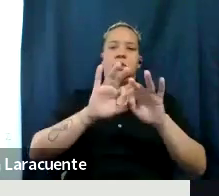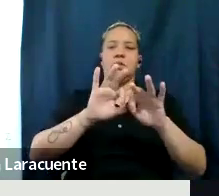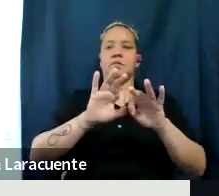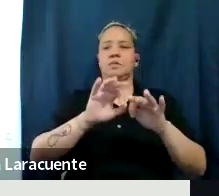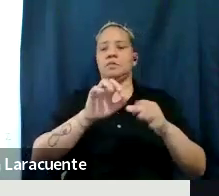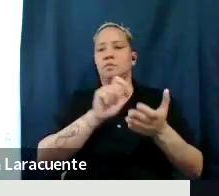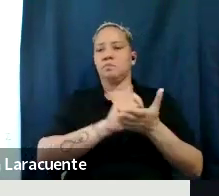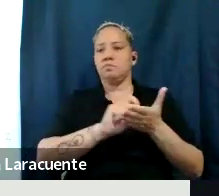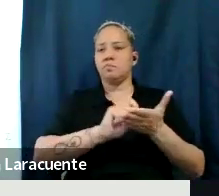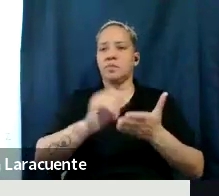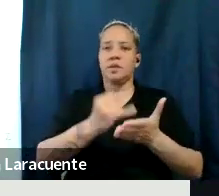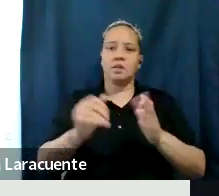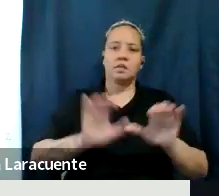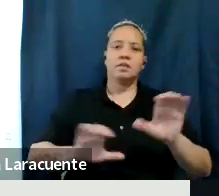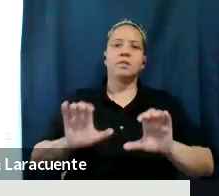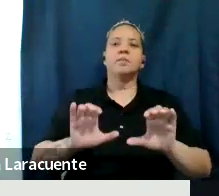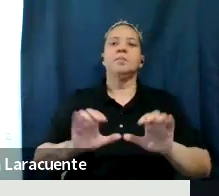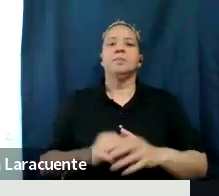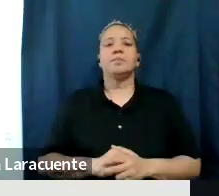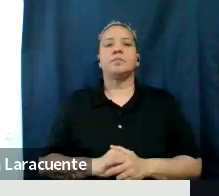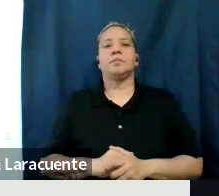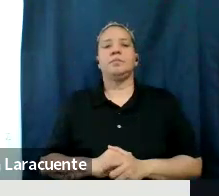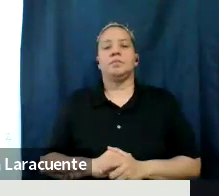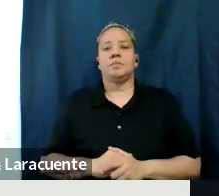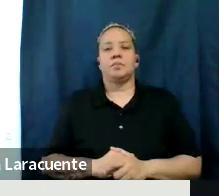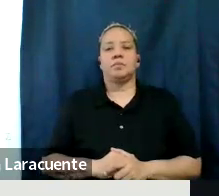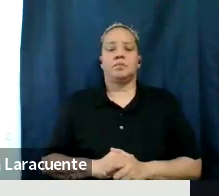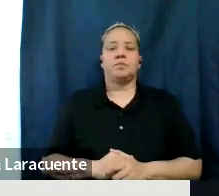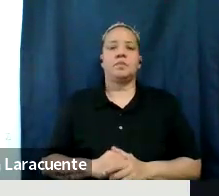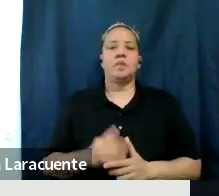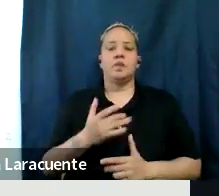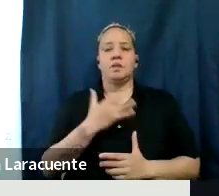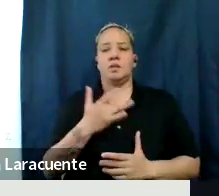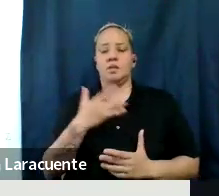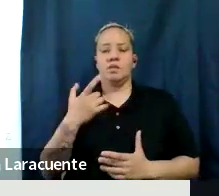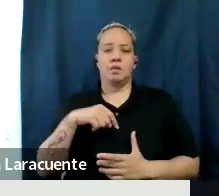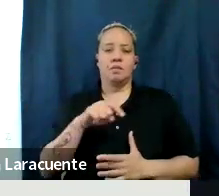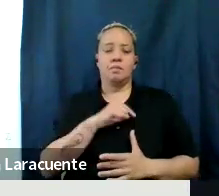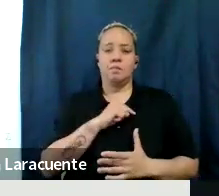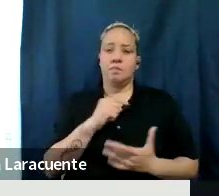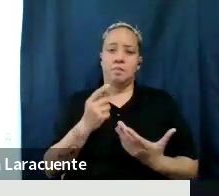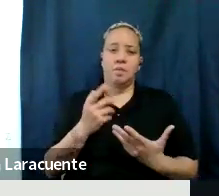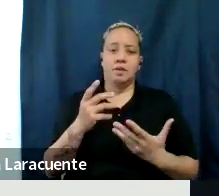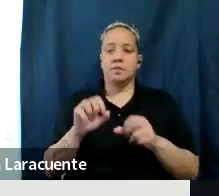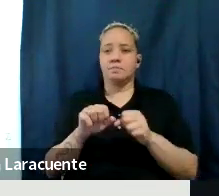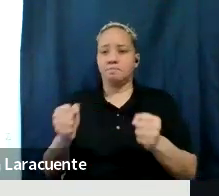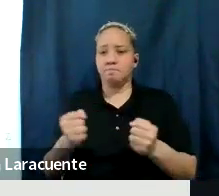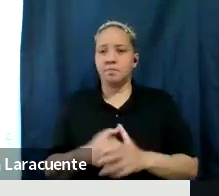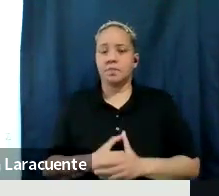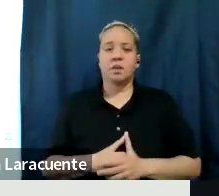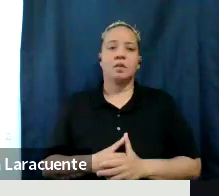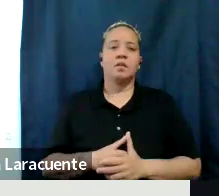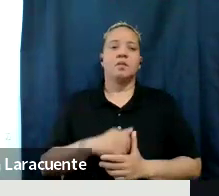de las artes, de las ciencias, sintieron lejos de aquella España rota. Cuando Juan Ramón Jiménez